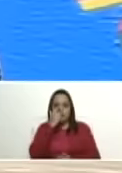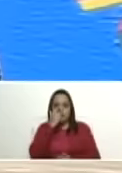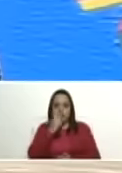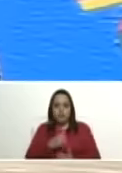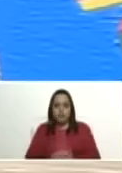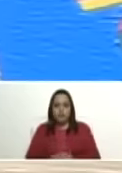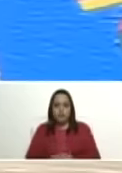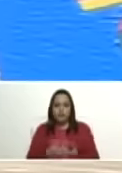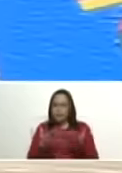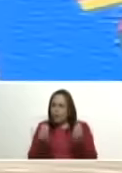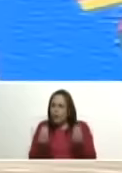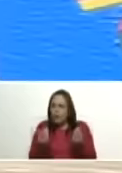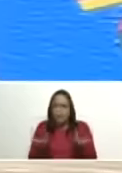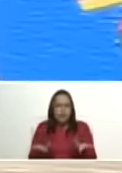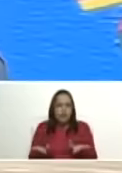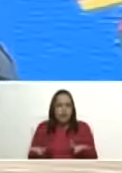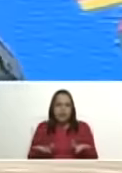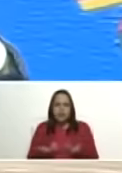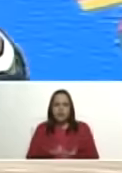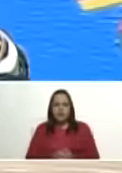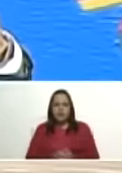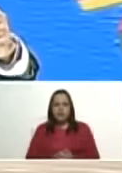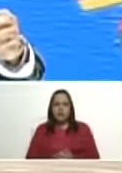Son muchos